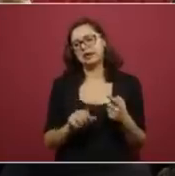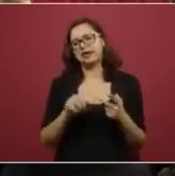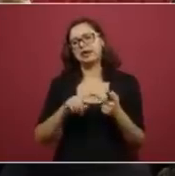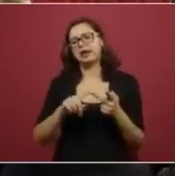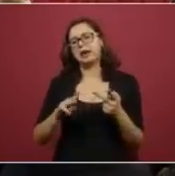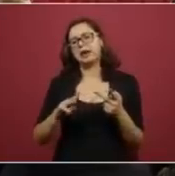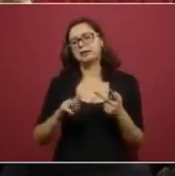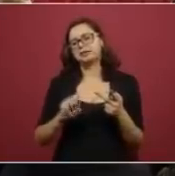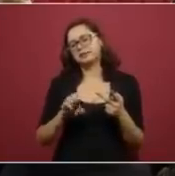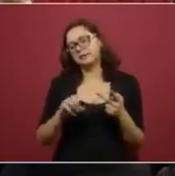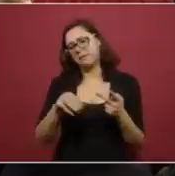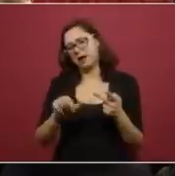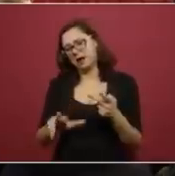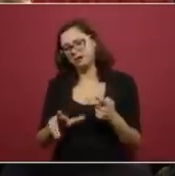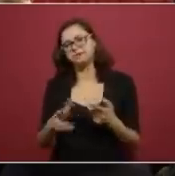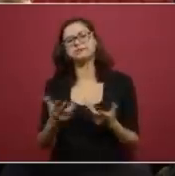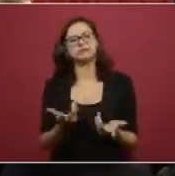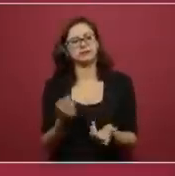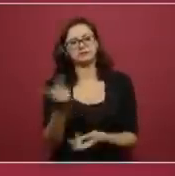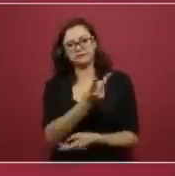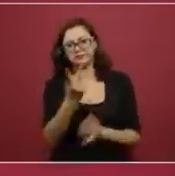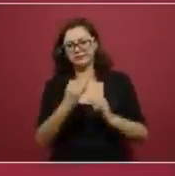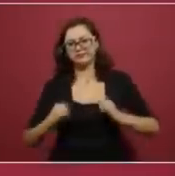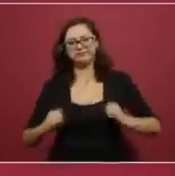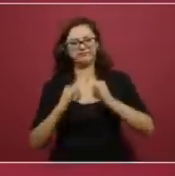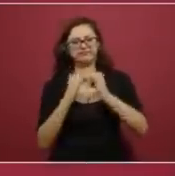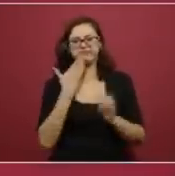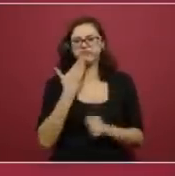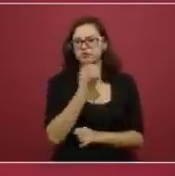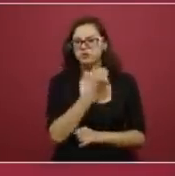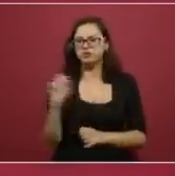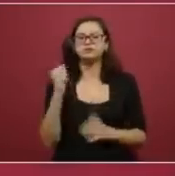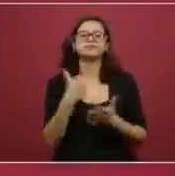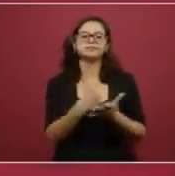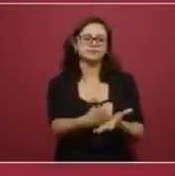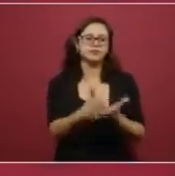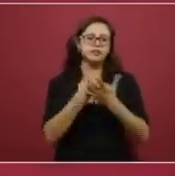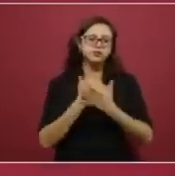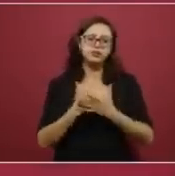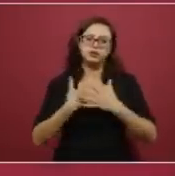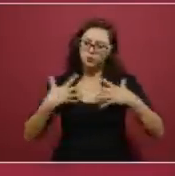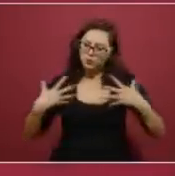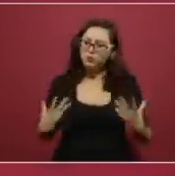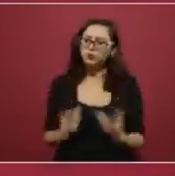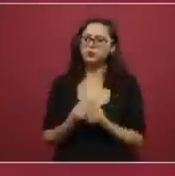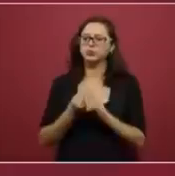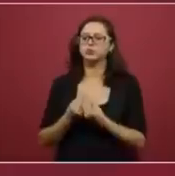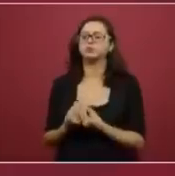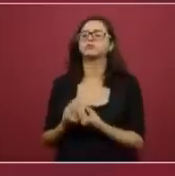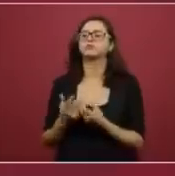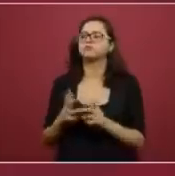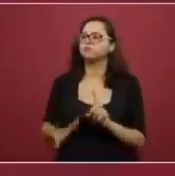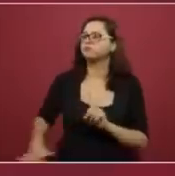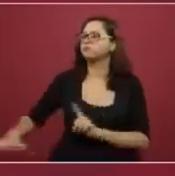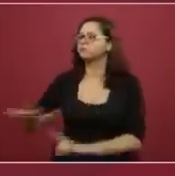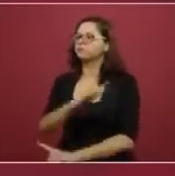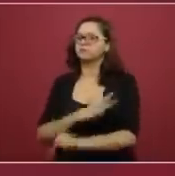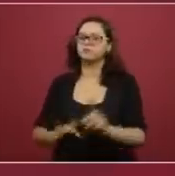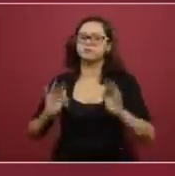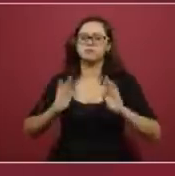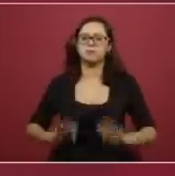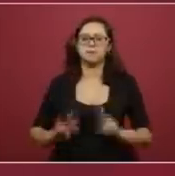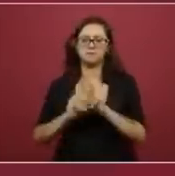van a ayudar a que se pueda garantizar la paz y la